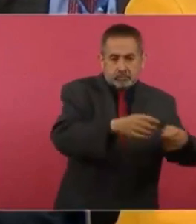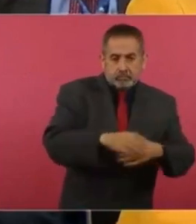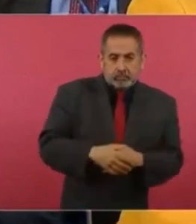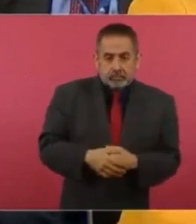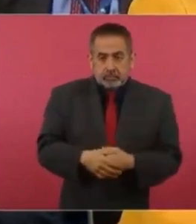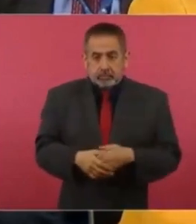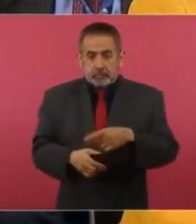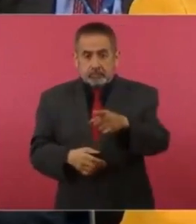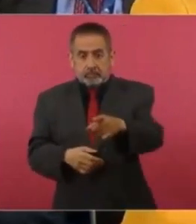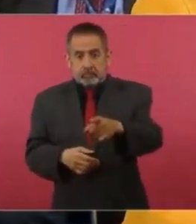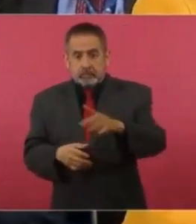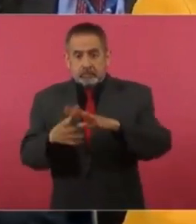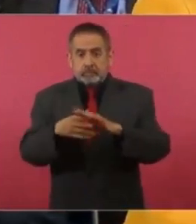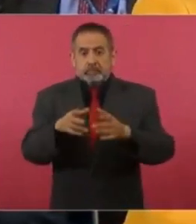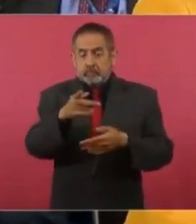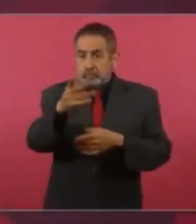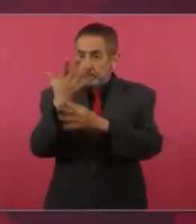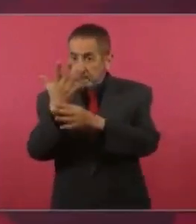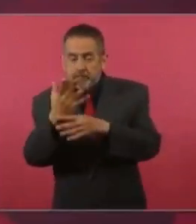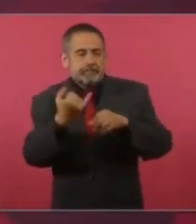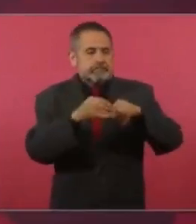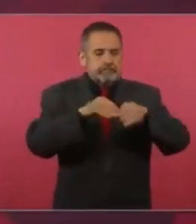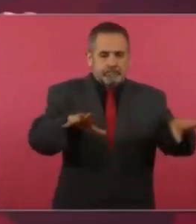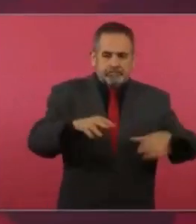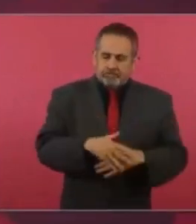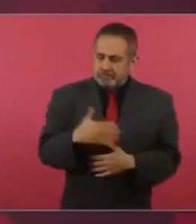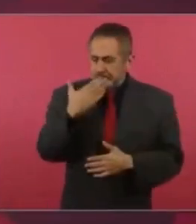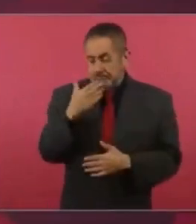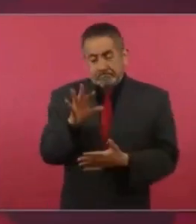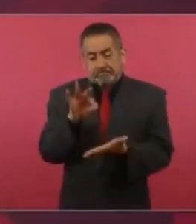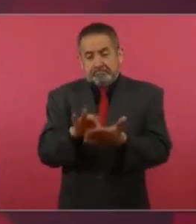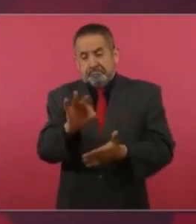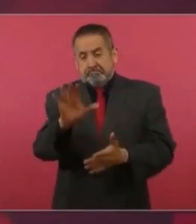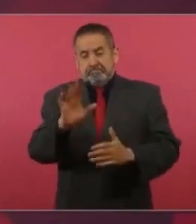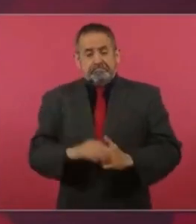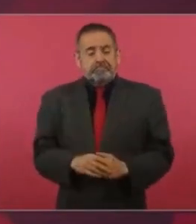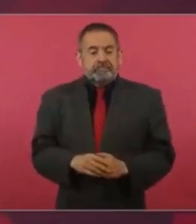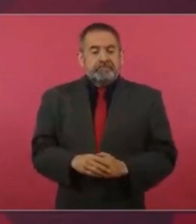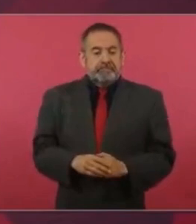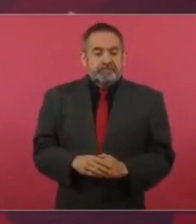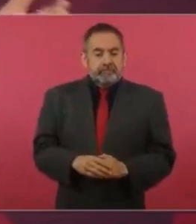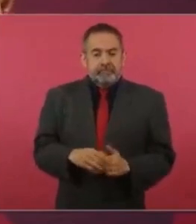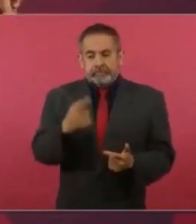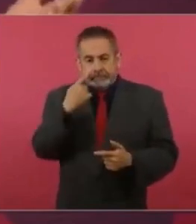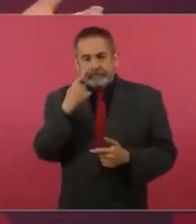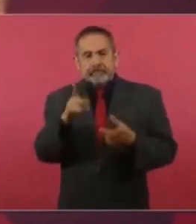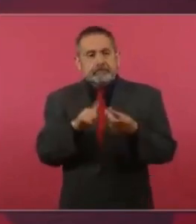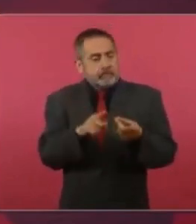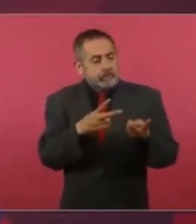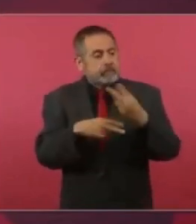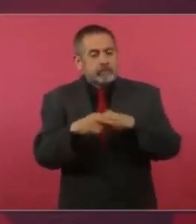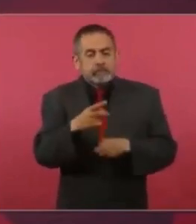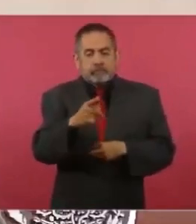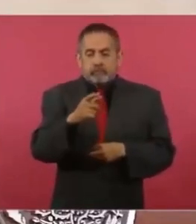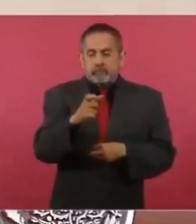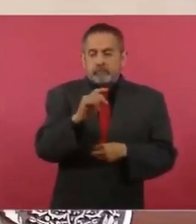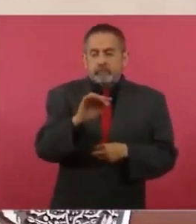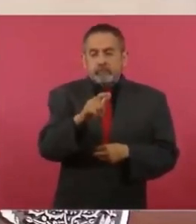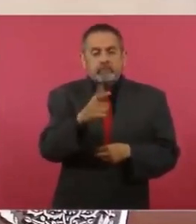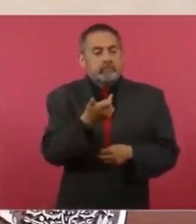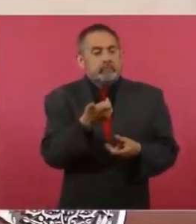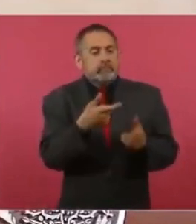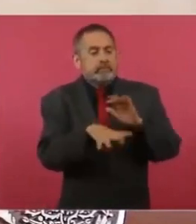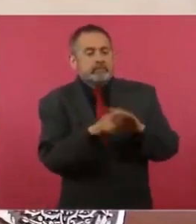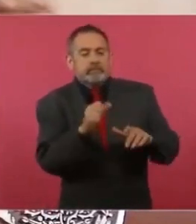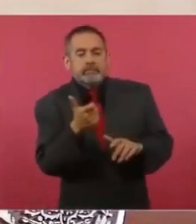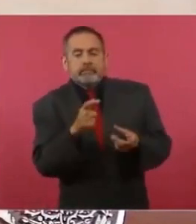ese financiamiento lo hemos publicado, presidente. Ah, bueno. Sí. Y hay que ver de dónde saca Xochitl. O